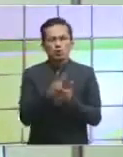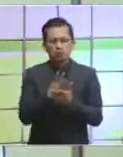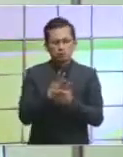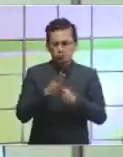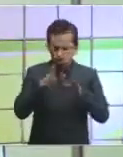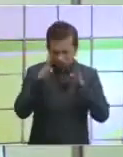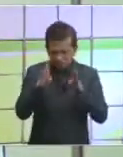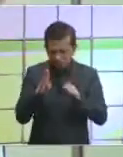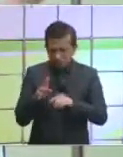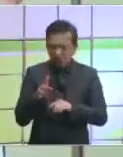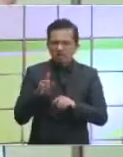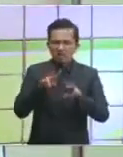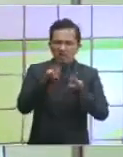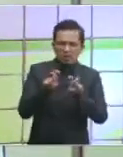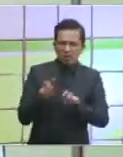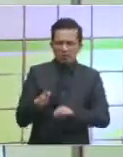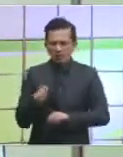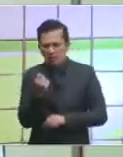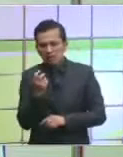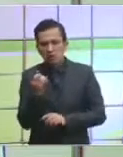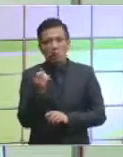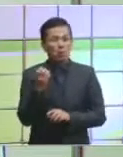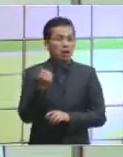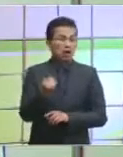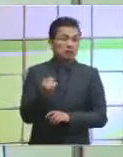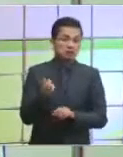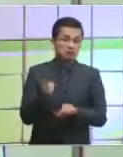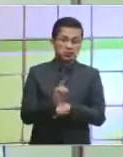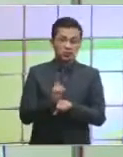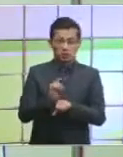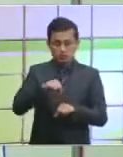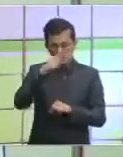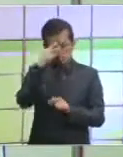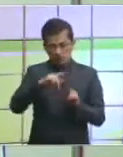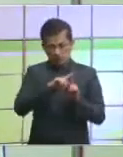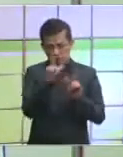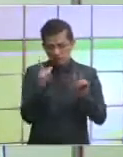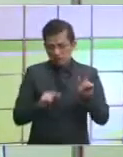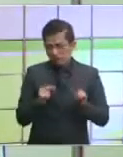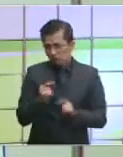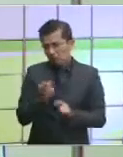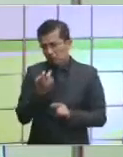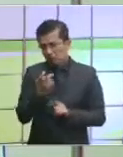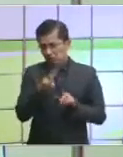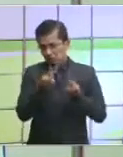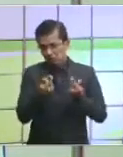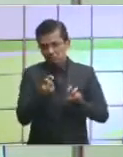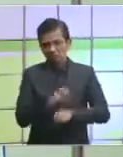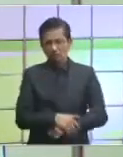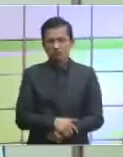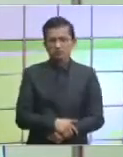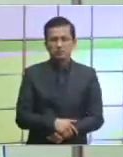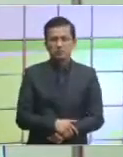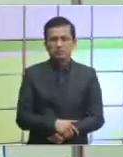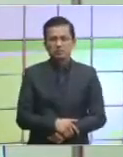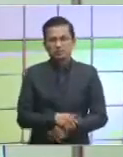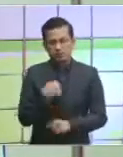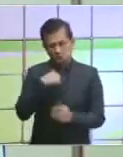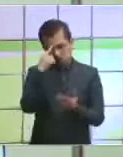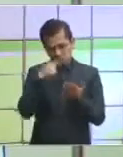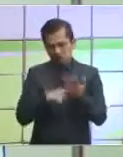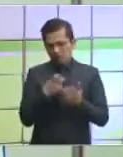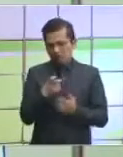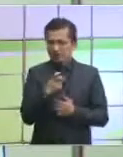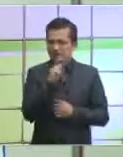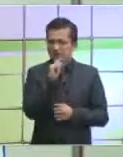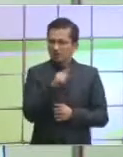conocemos y en general se realizan cotidianamente el país sobre estos estos aspectos este me parece también que es